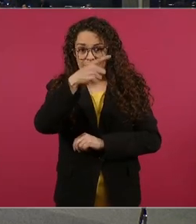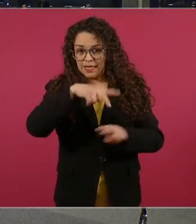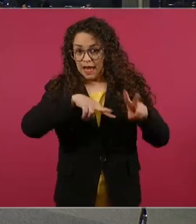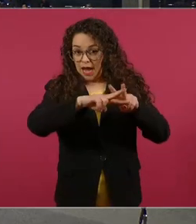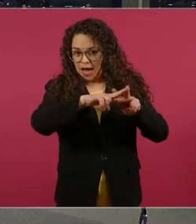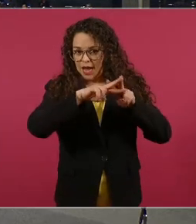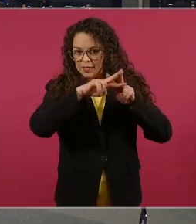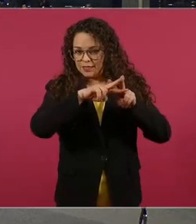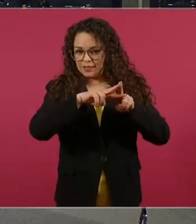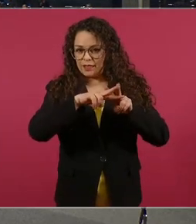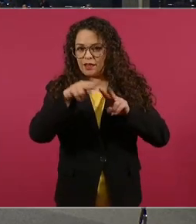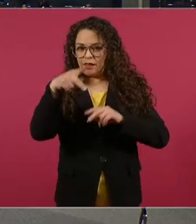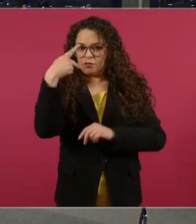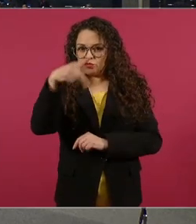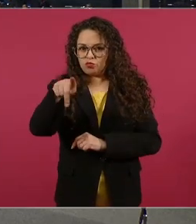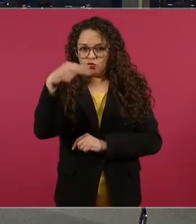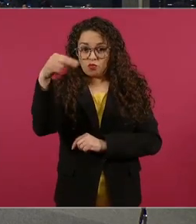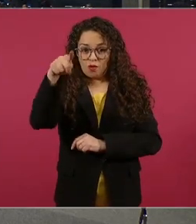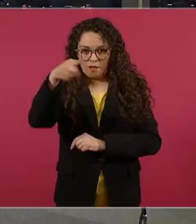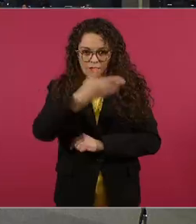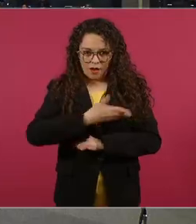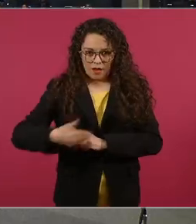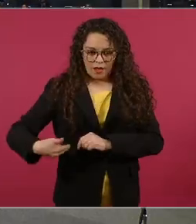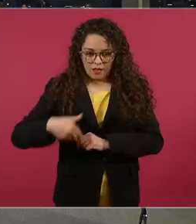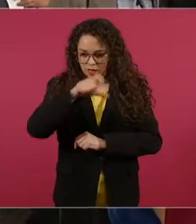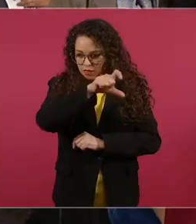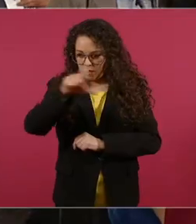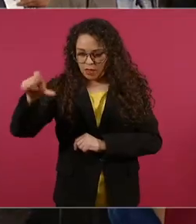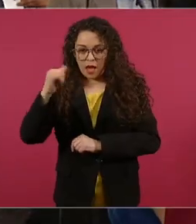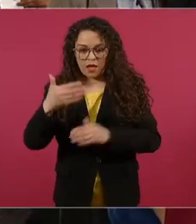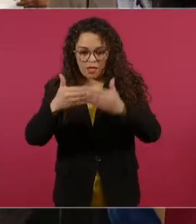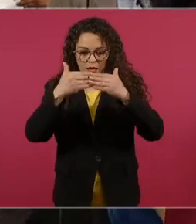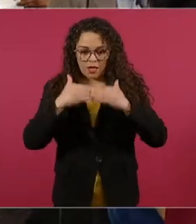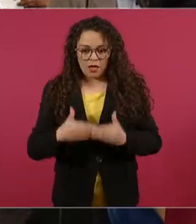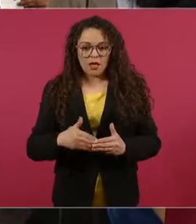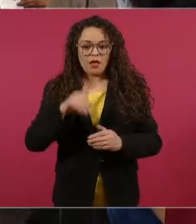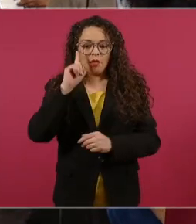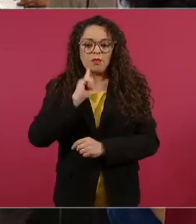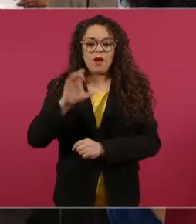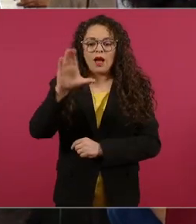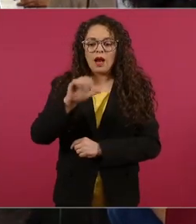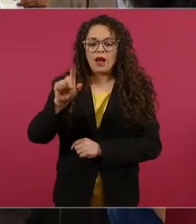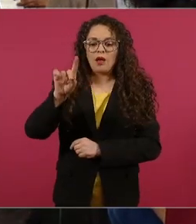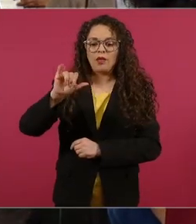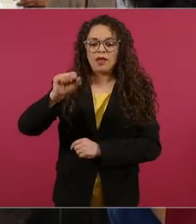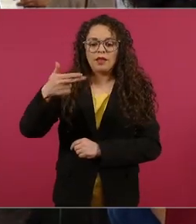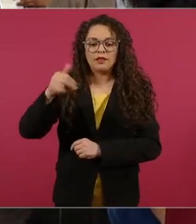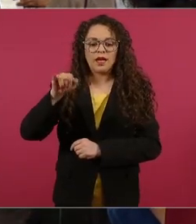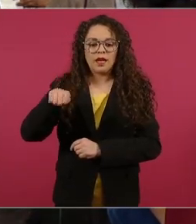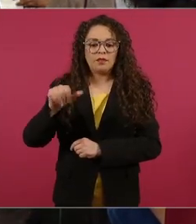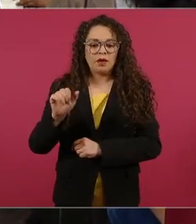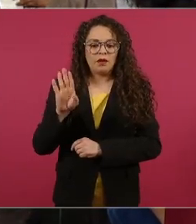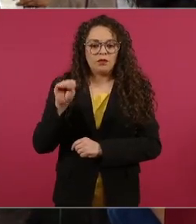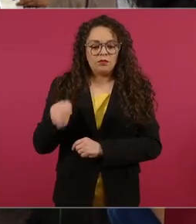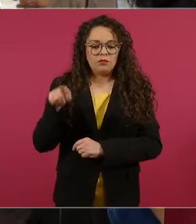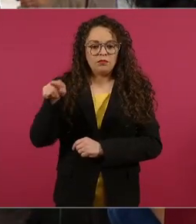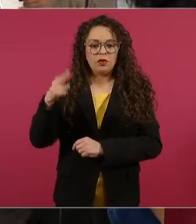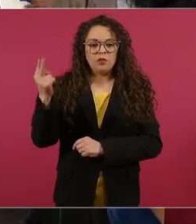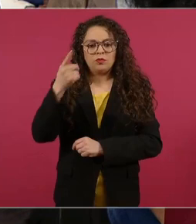en donde lo mencionan a usted y bueno, mencionan a Claudia Sheinbaum, ¿qué tratamiento usted cree que le darían estos medios